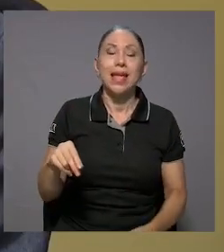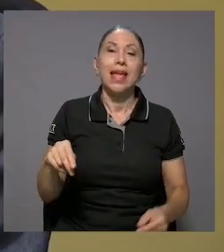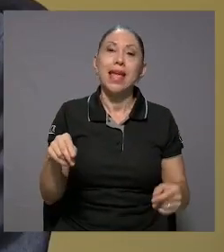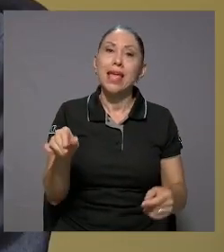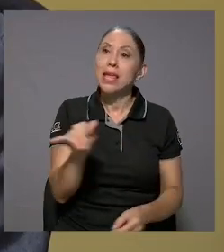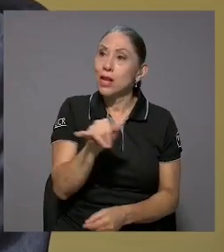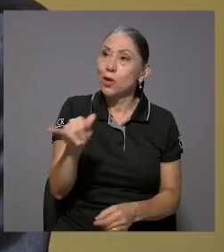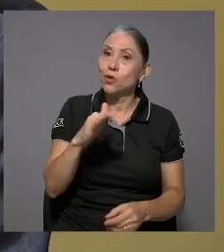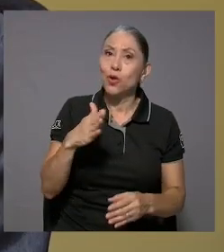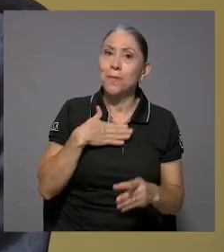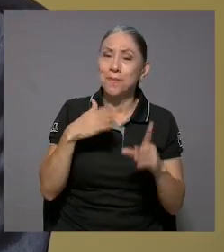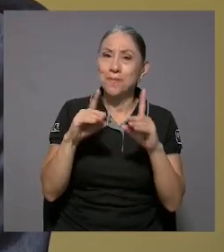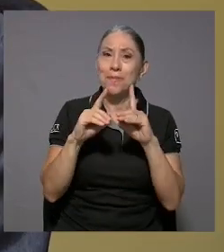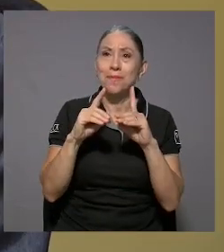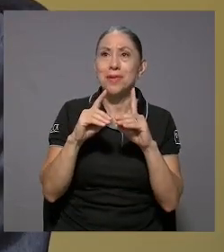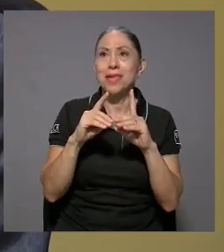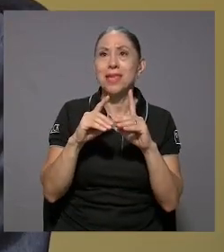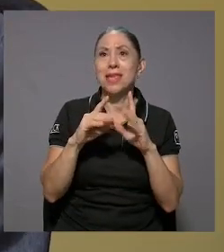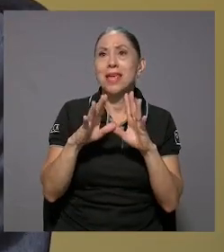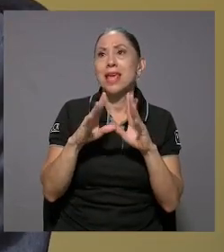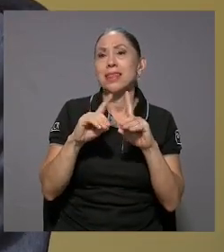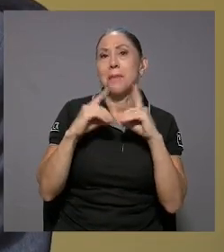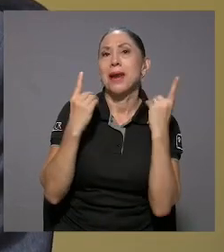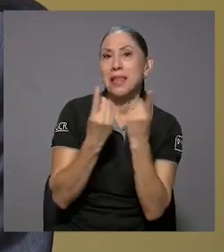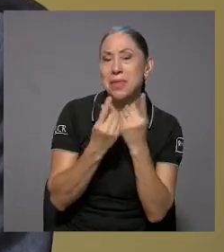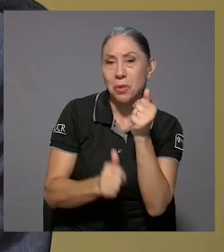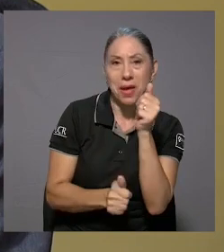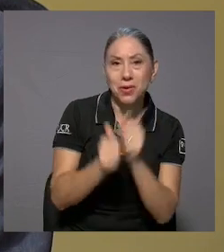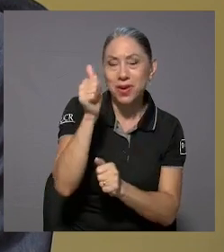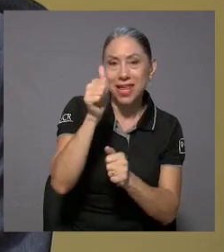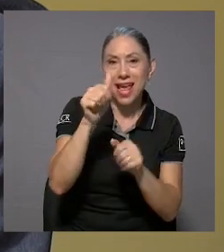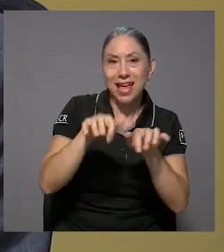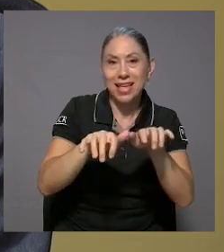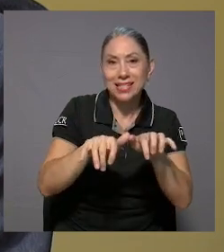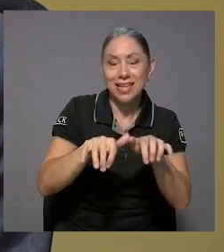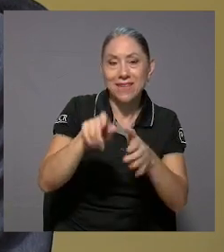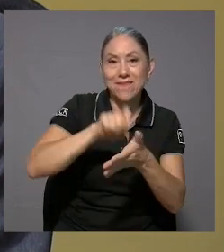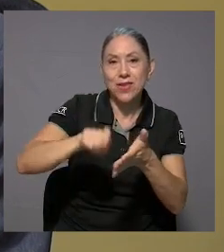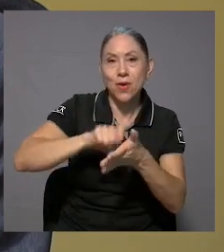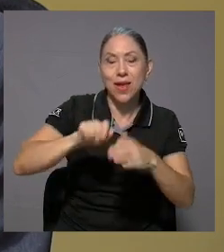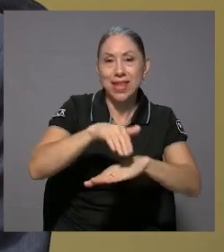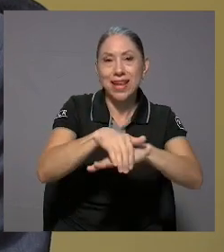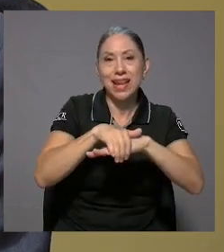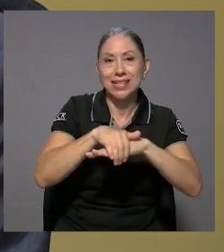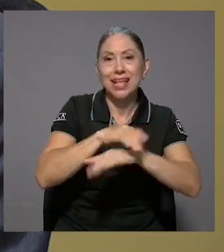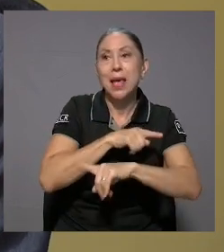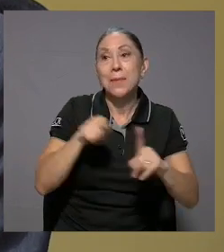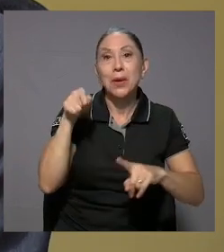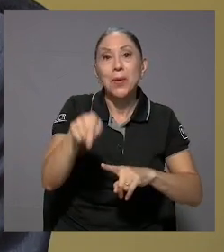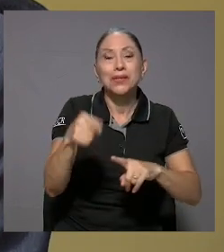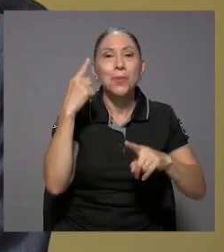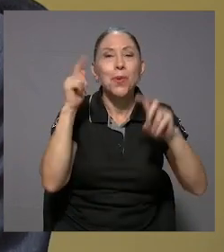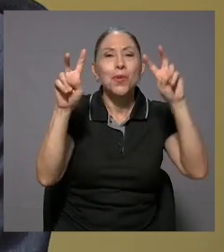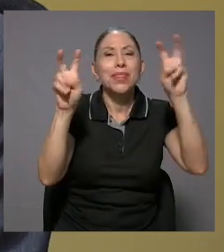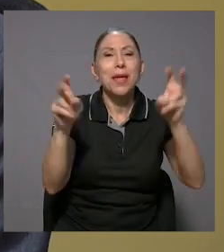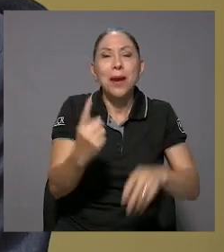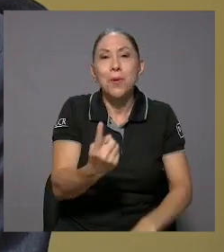No, incluso en mi departamento la mayoría escribió en inglés, pero es por un tema